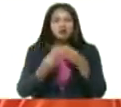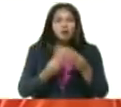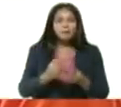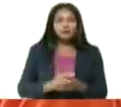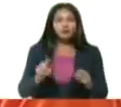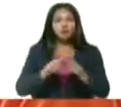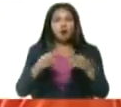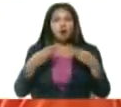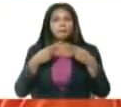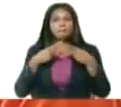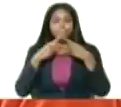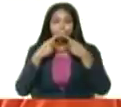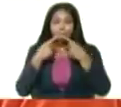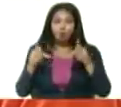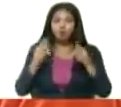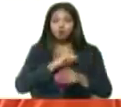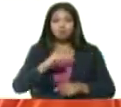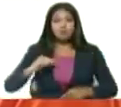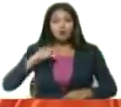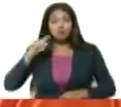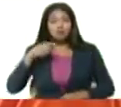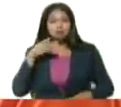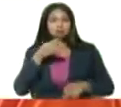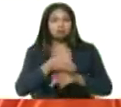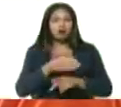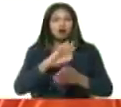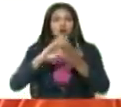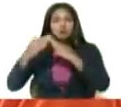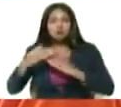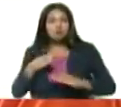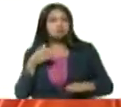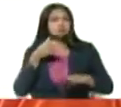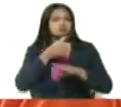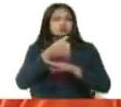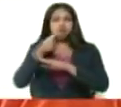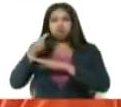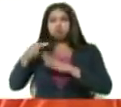incluyendo los públicos y los privados y los comunitarios.